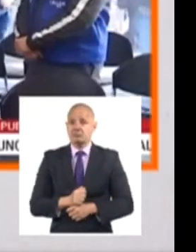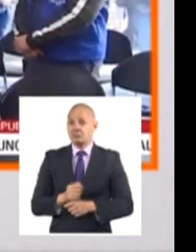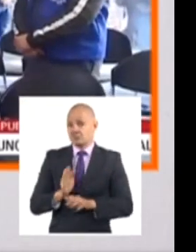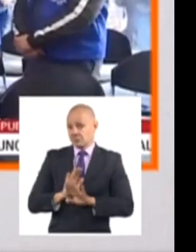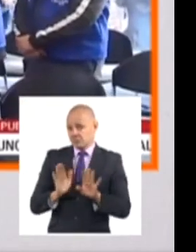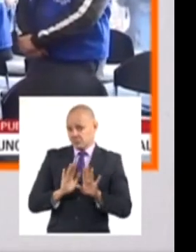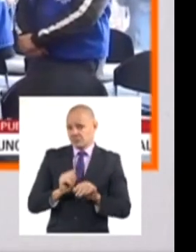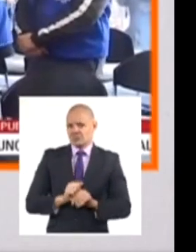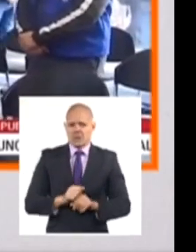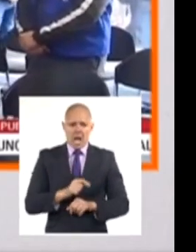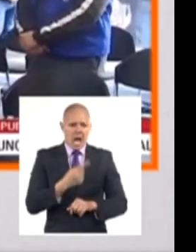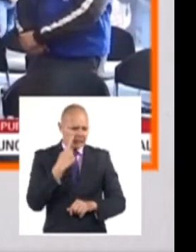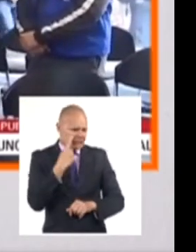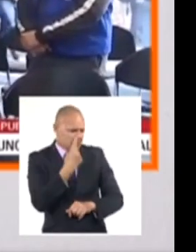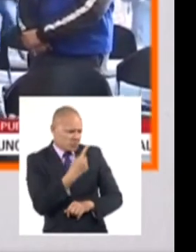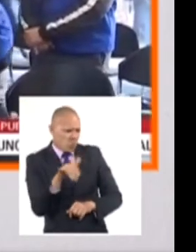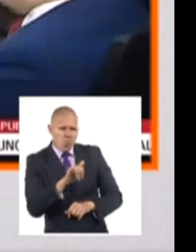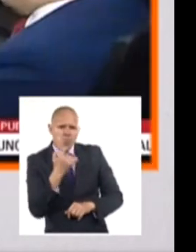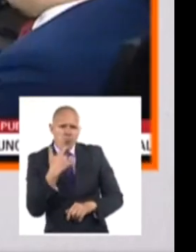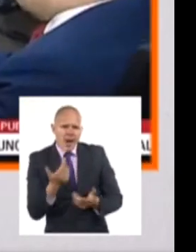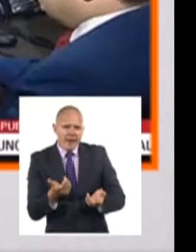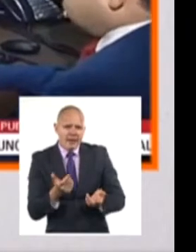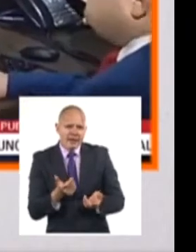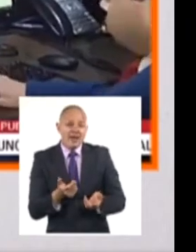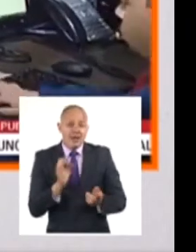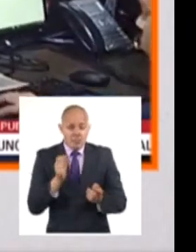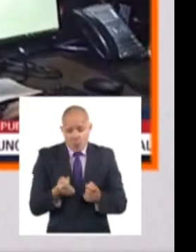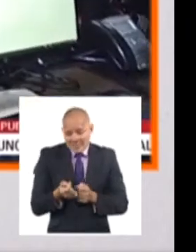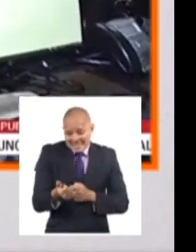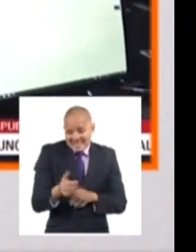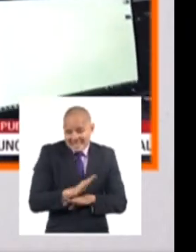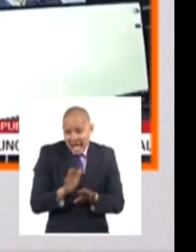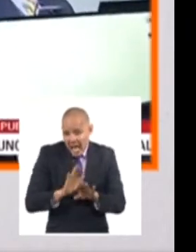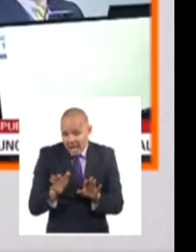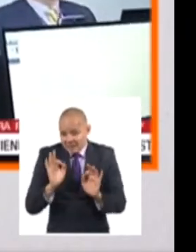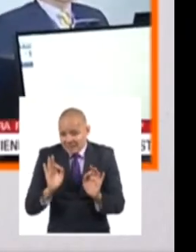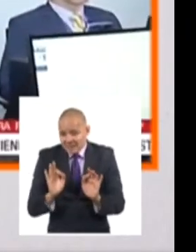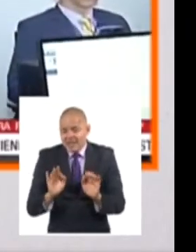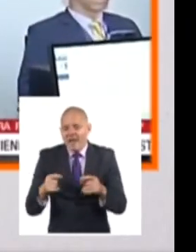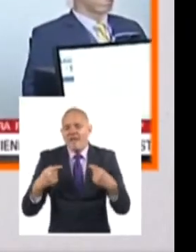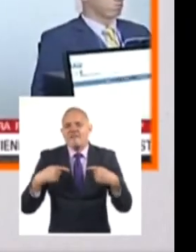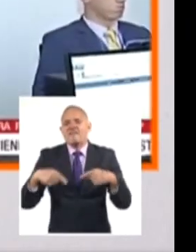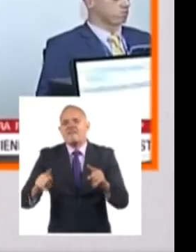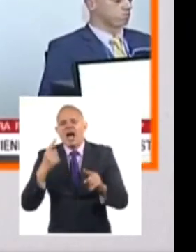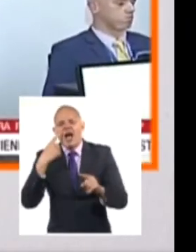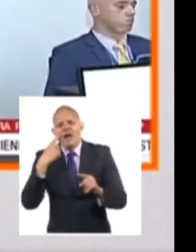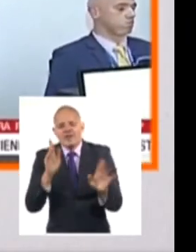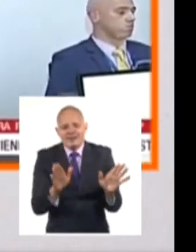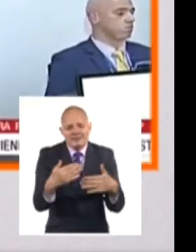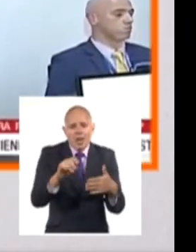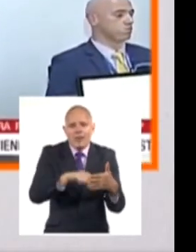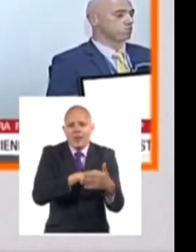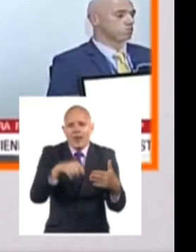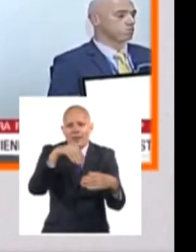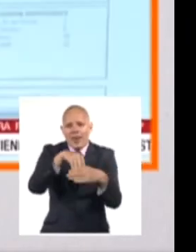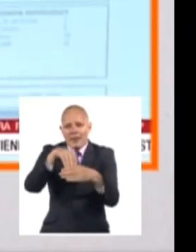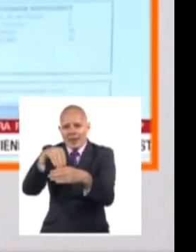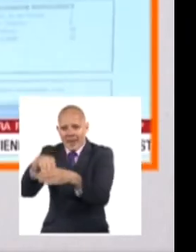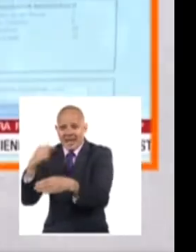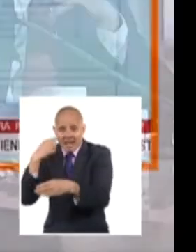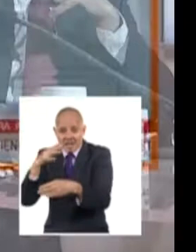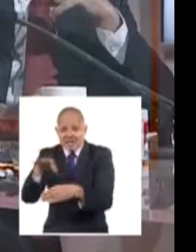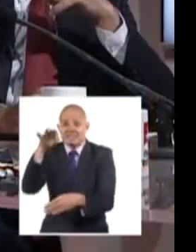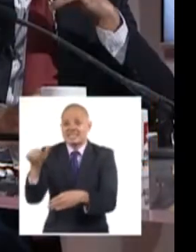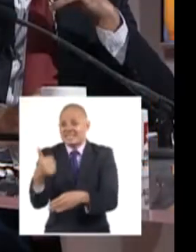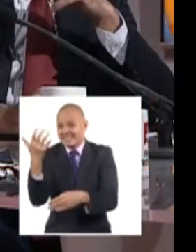concretar se convierte realmente en menos expedito la posibilidad del triunfo de